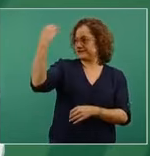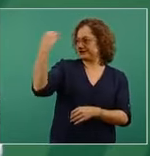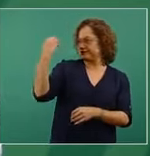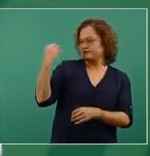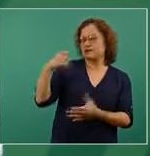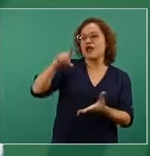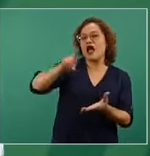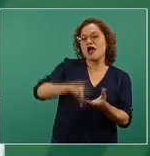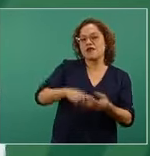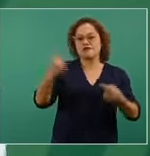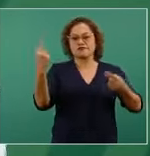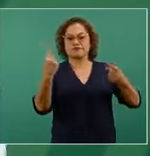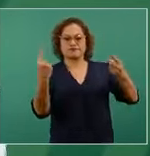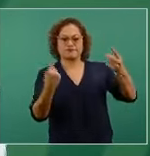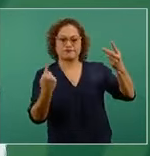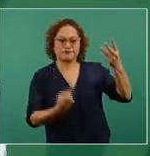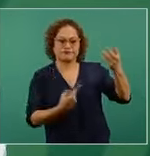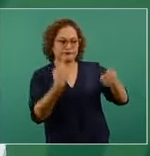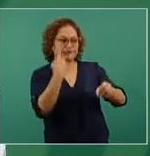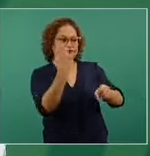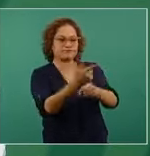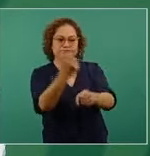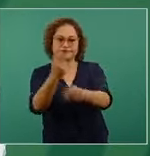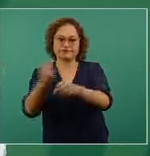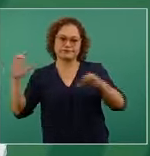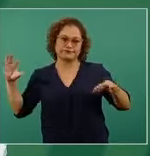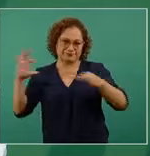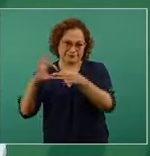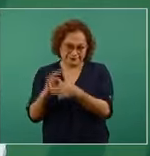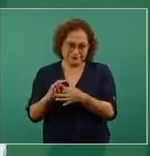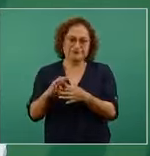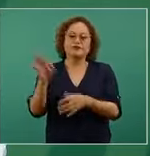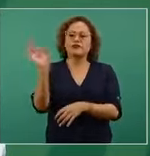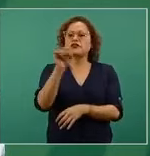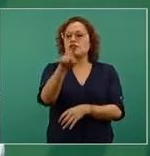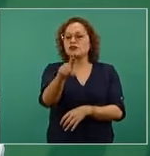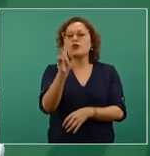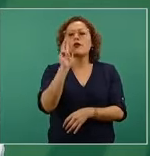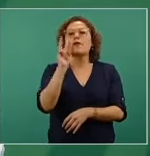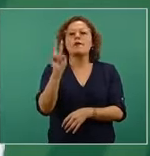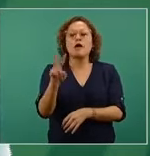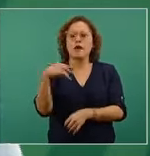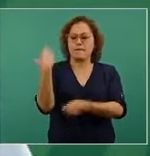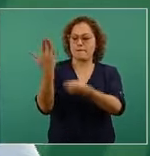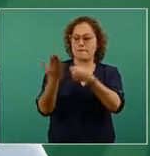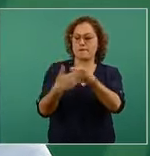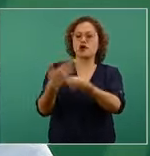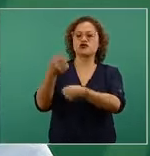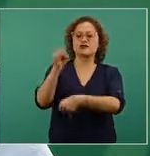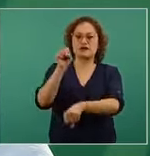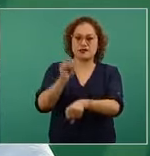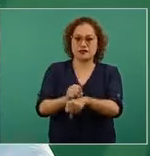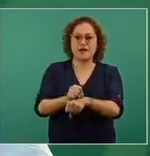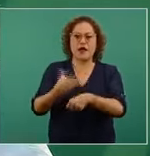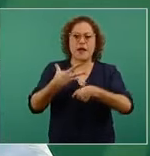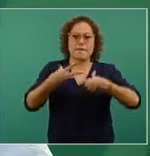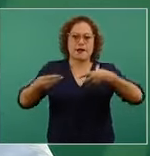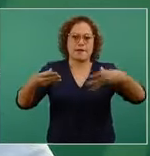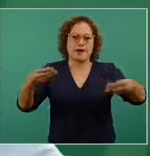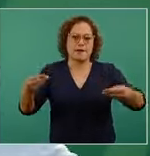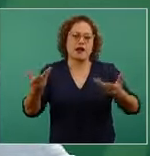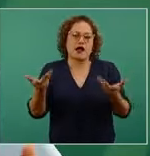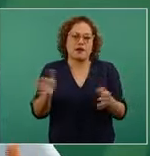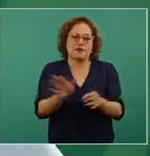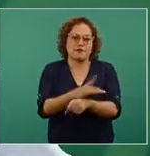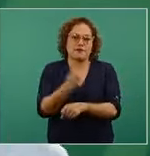y si empieza a ver un incremento de casos con la siguiente semana digo que contando como los 14 días después